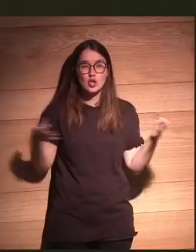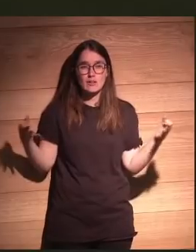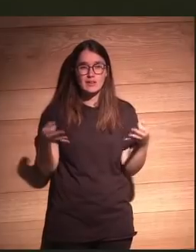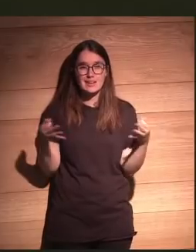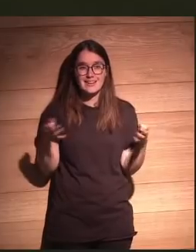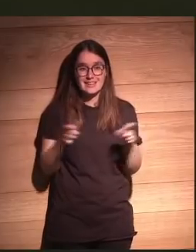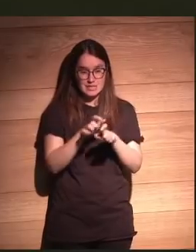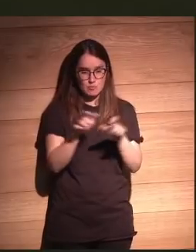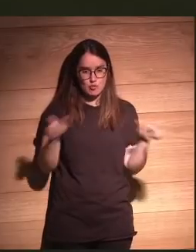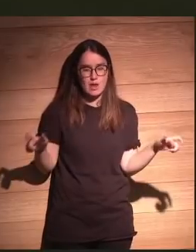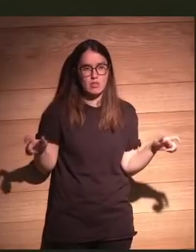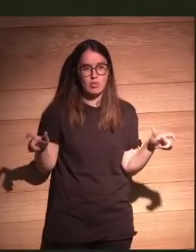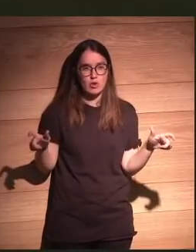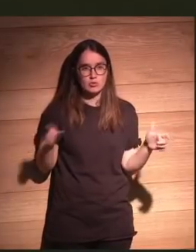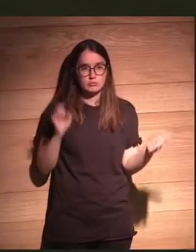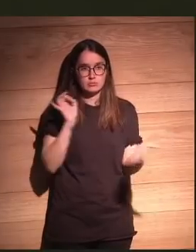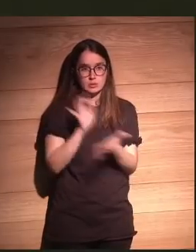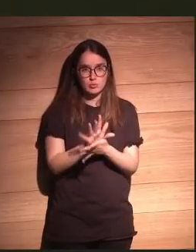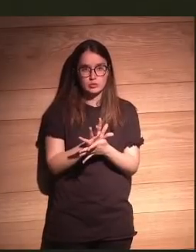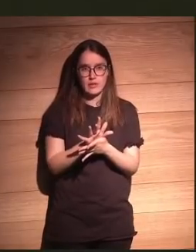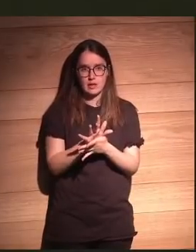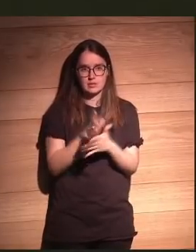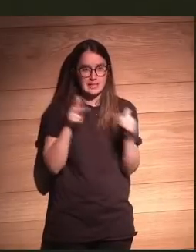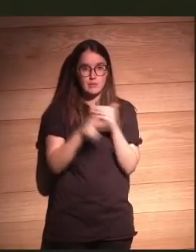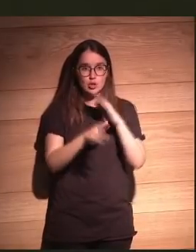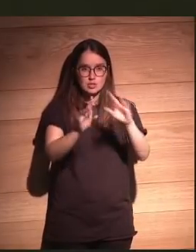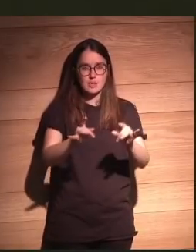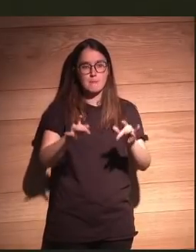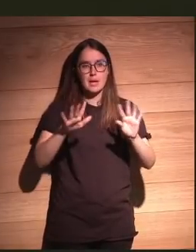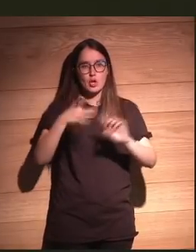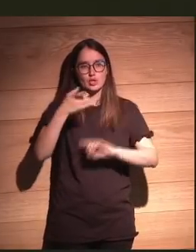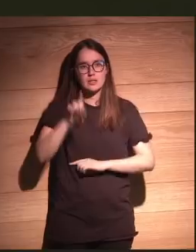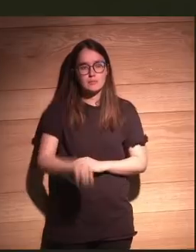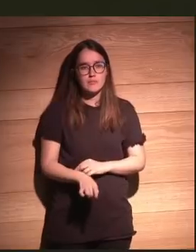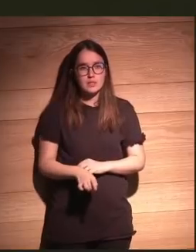esa población fuera expulsada, pero también